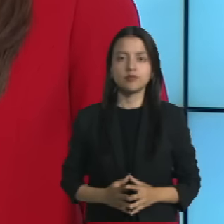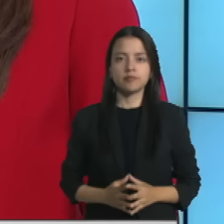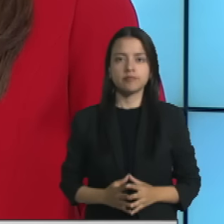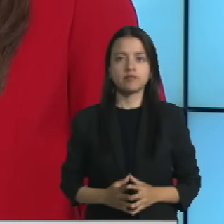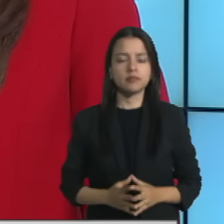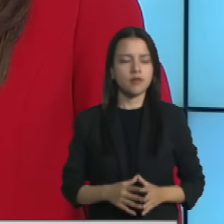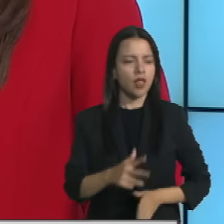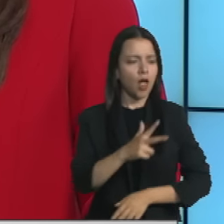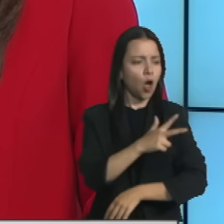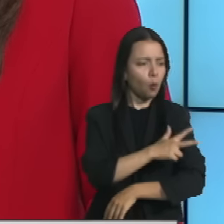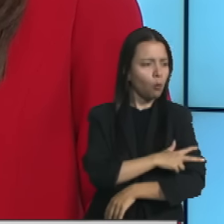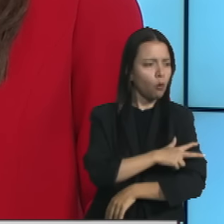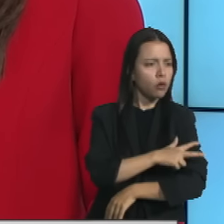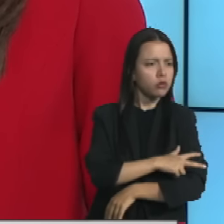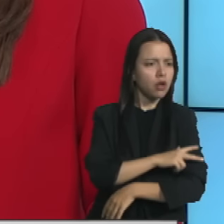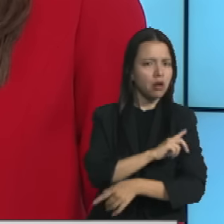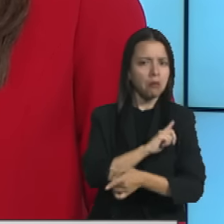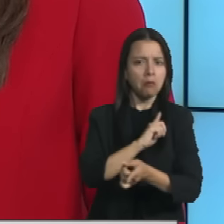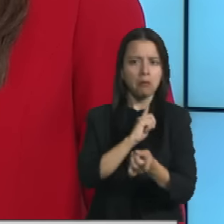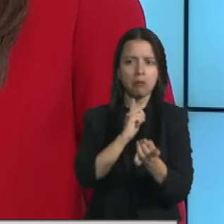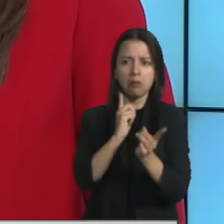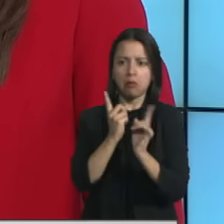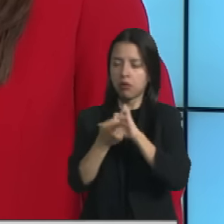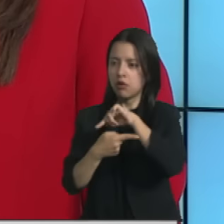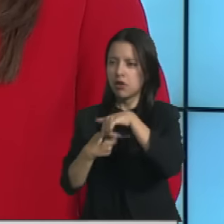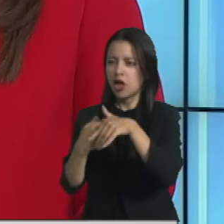De motel a hotel estudiantil pasaron las